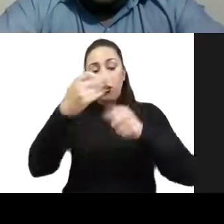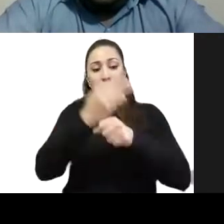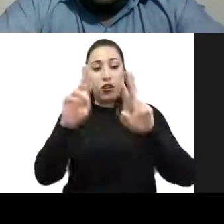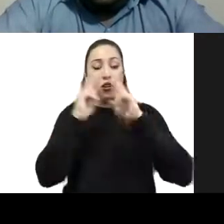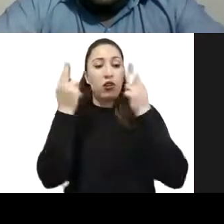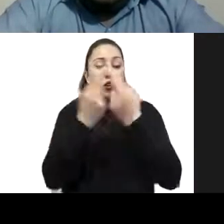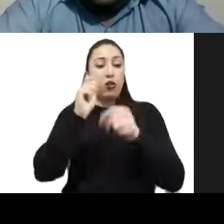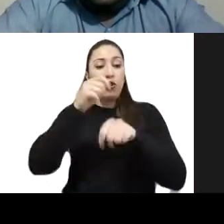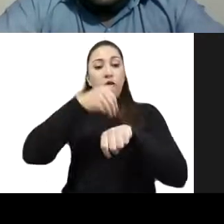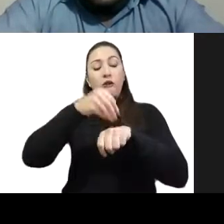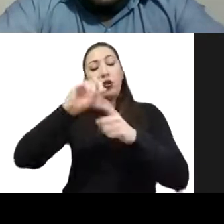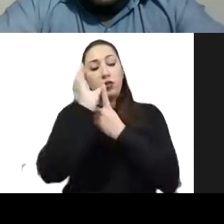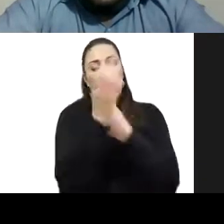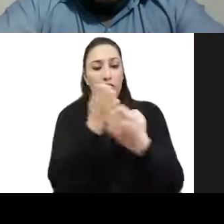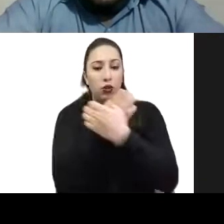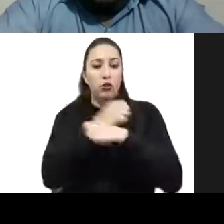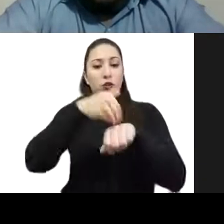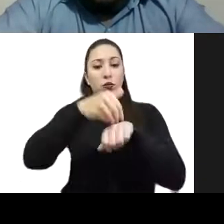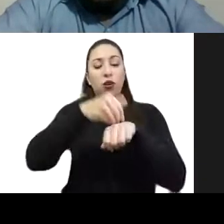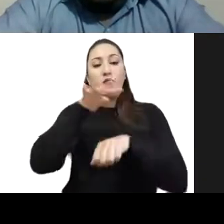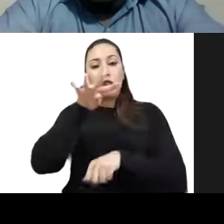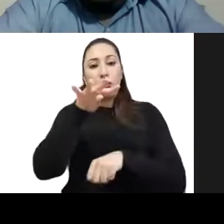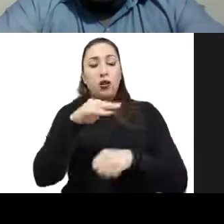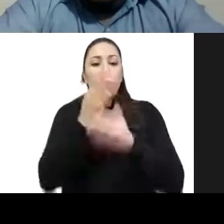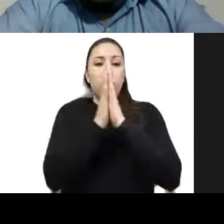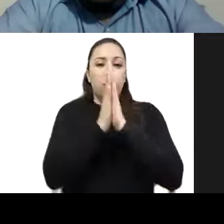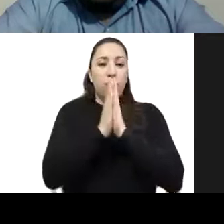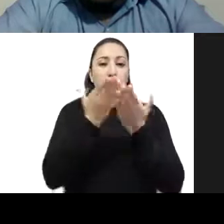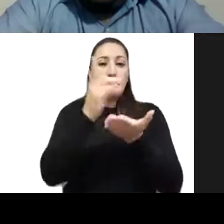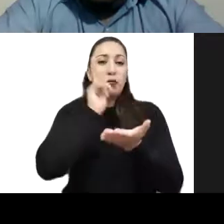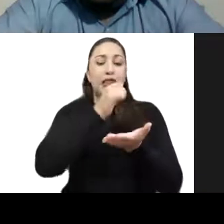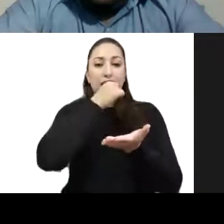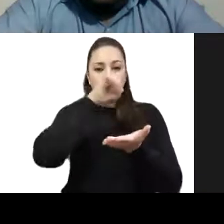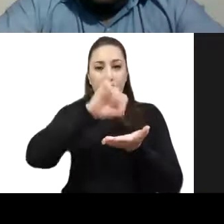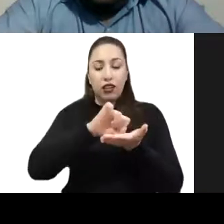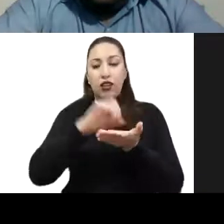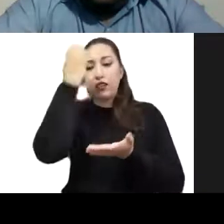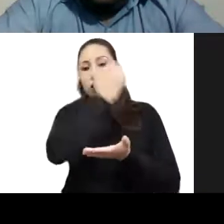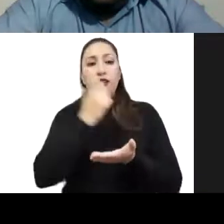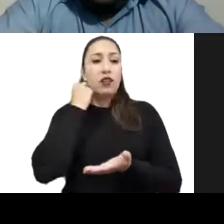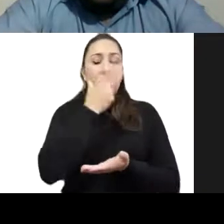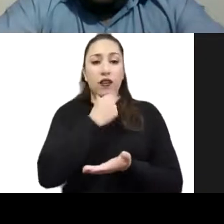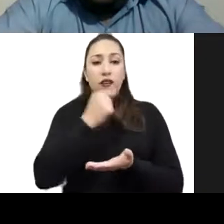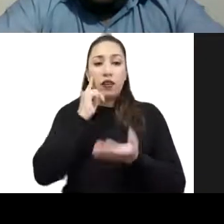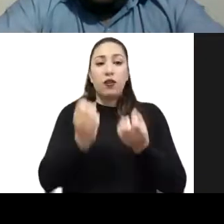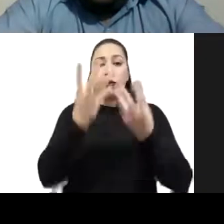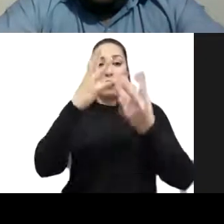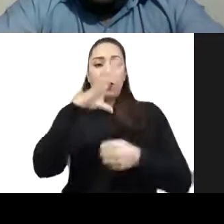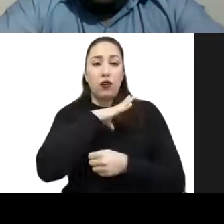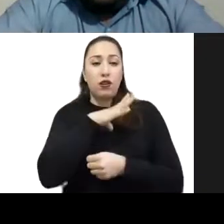vía remota. Pido respetuosamente a la Secretaría proceda a dar cuenta de